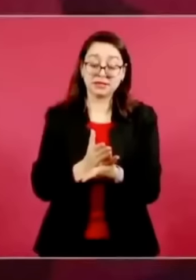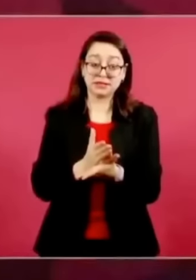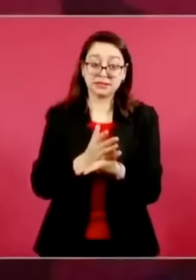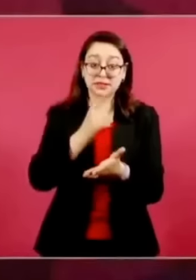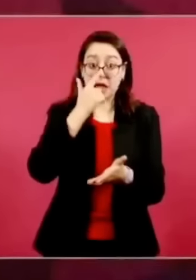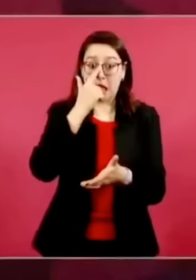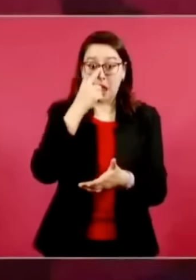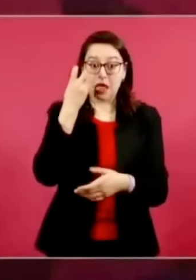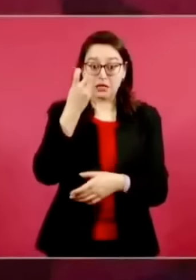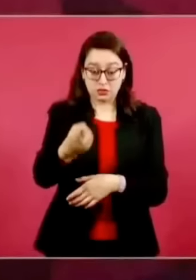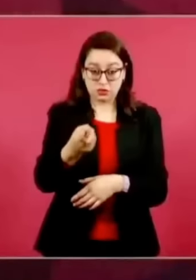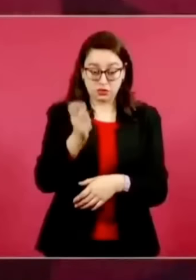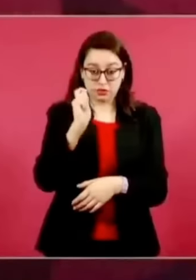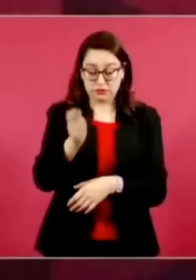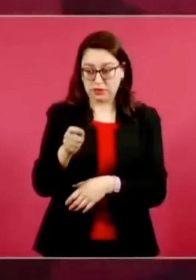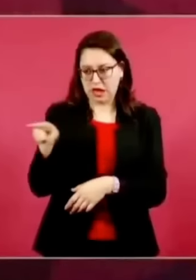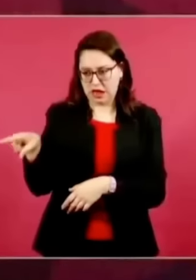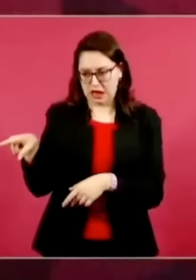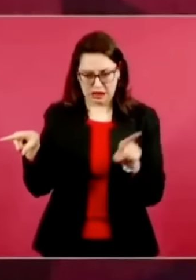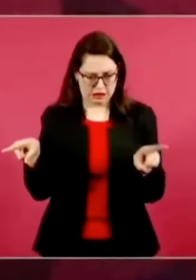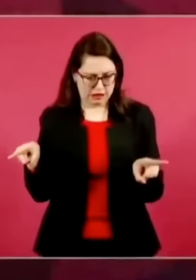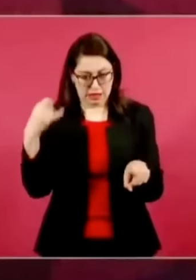en lo ideológico,